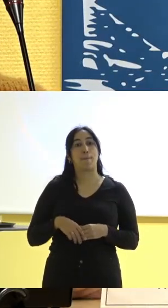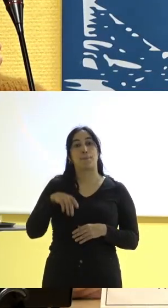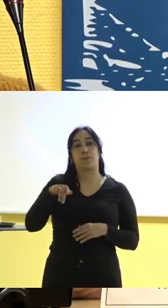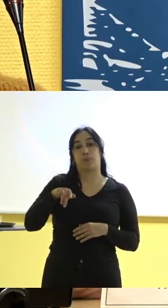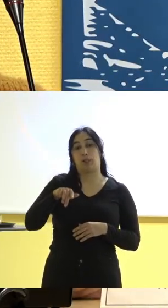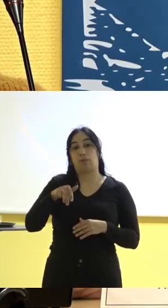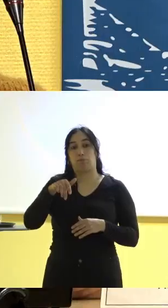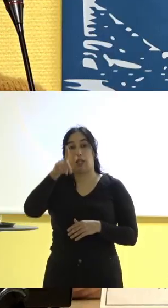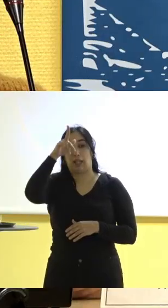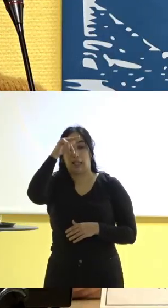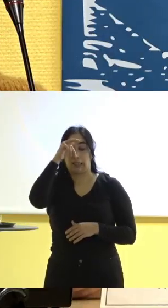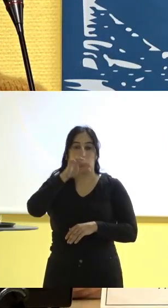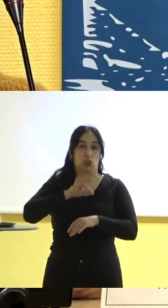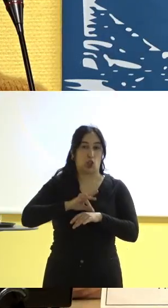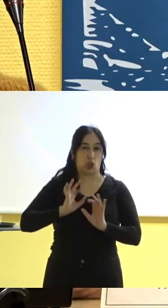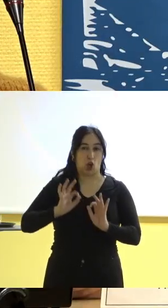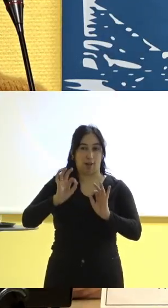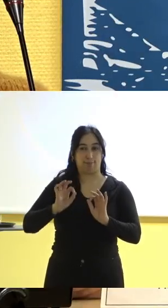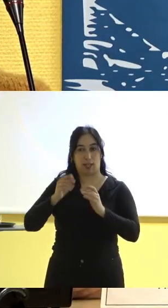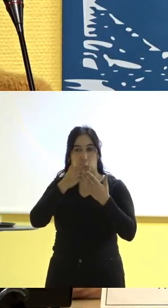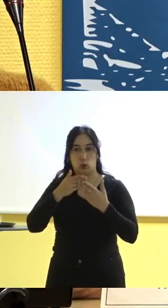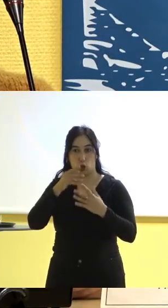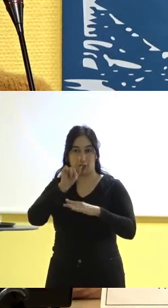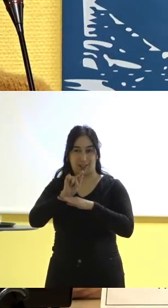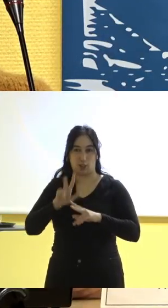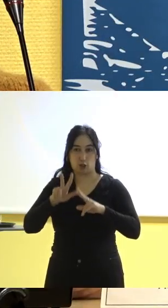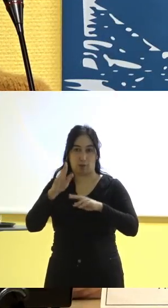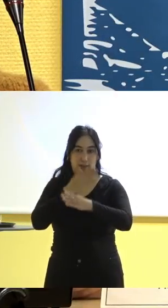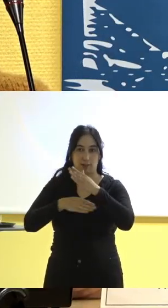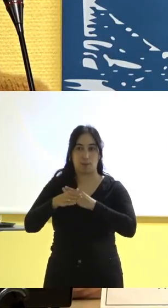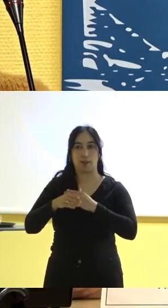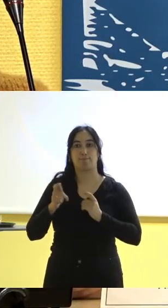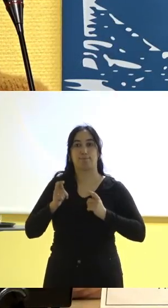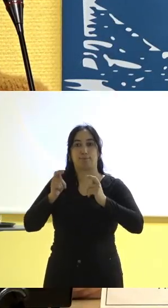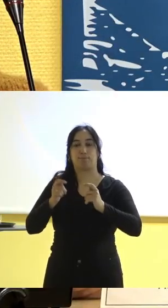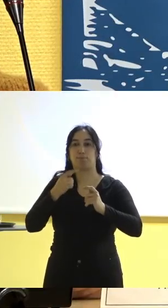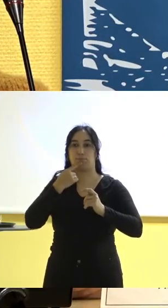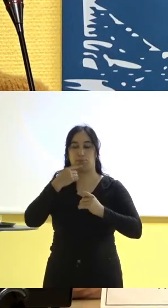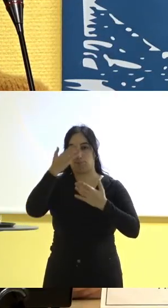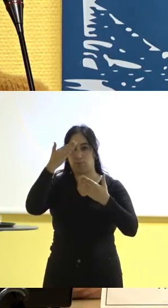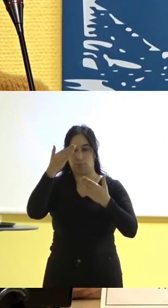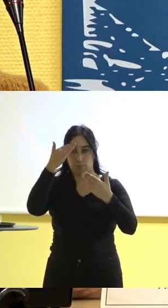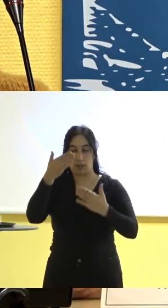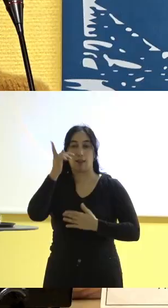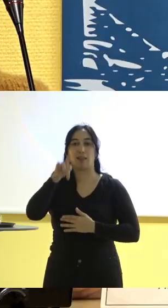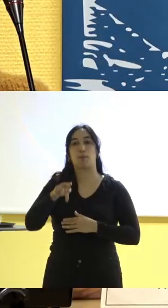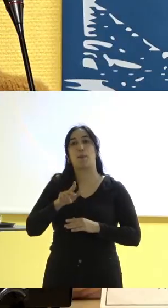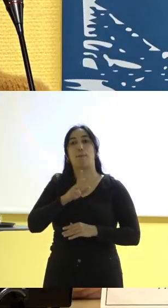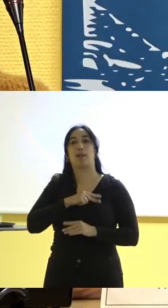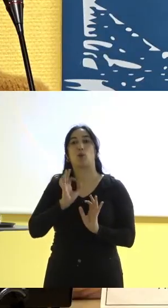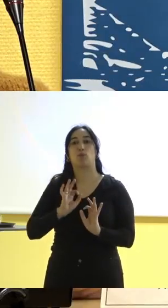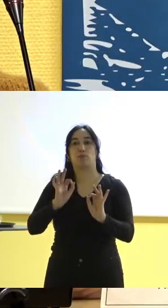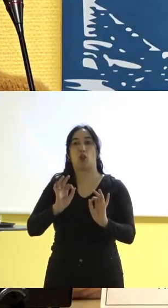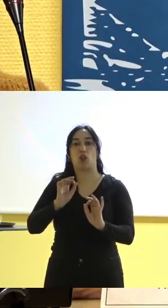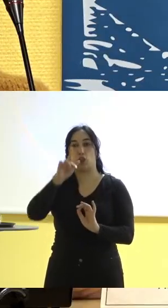doctoral, centrada en los estudios críticos de la discapacidad, recibió la calificación de cum laude y fue distinguida con el Premio Extraordinario